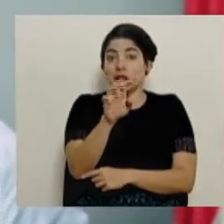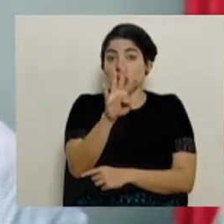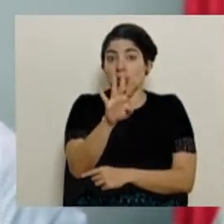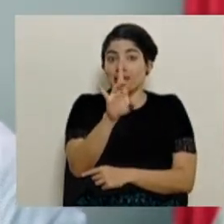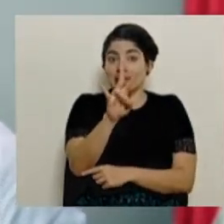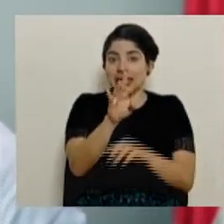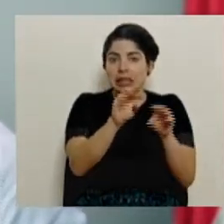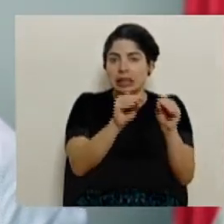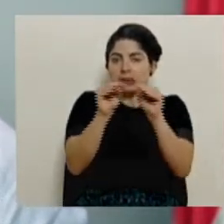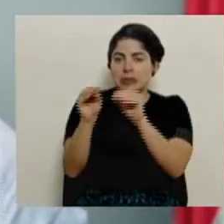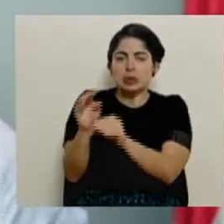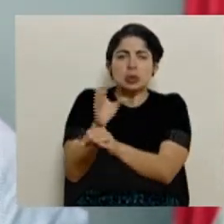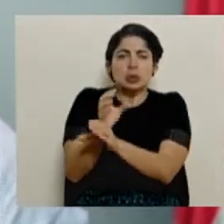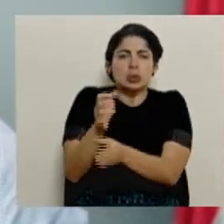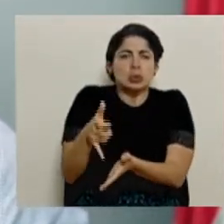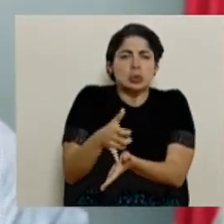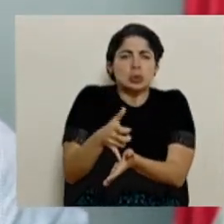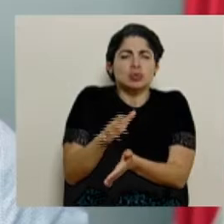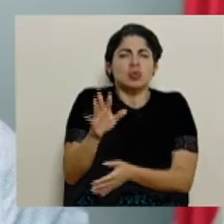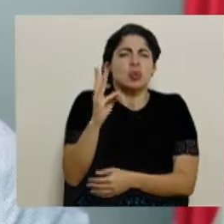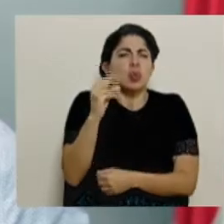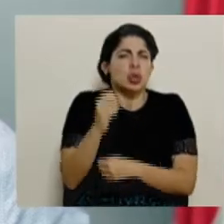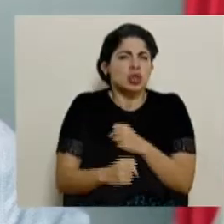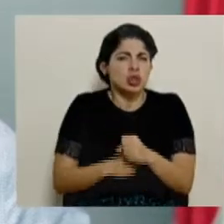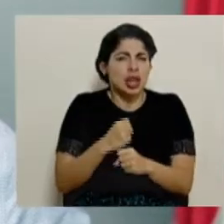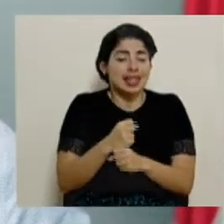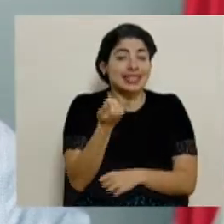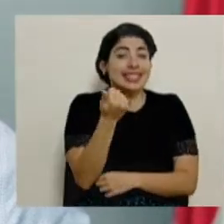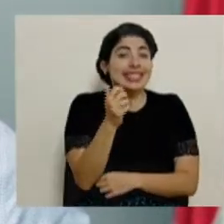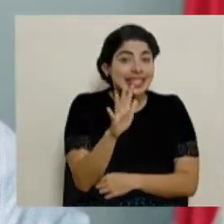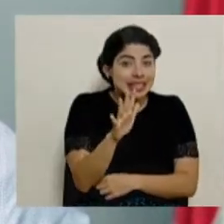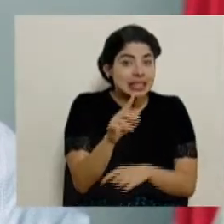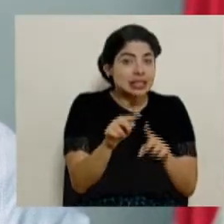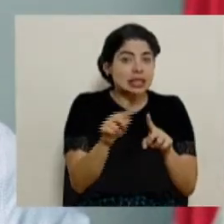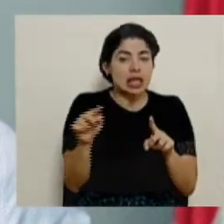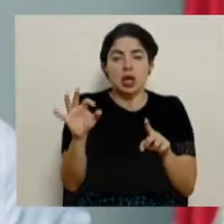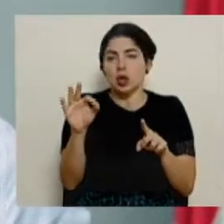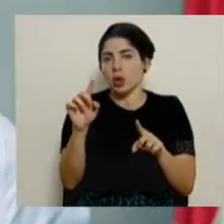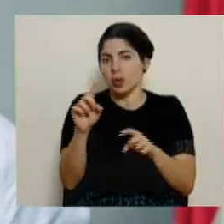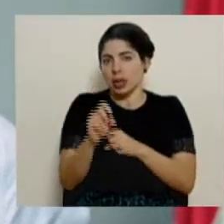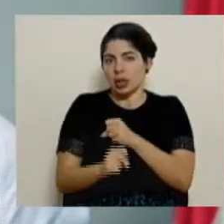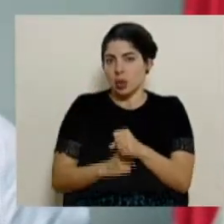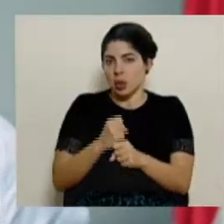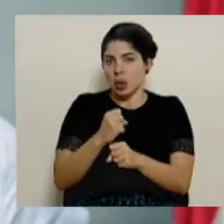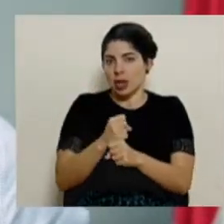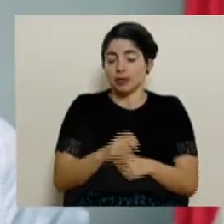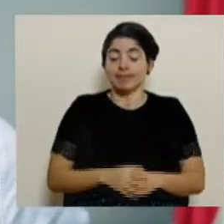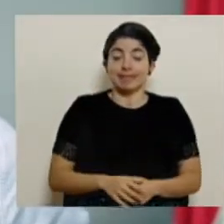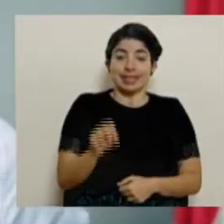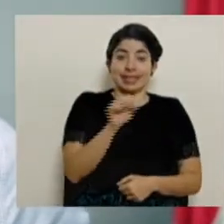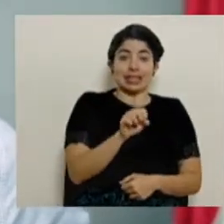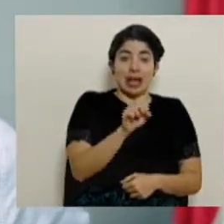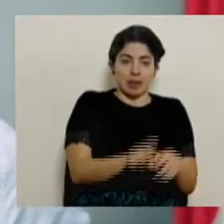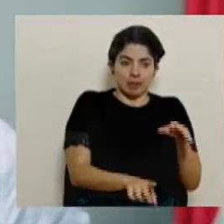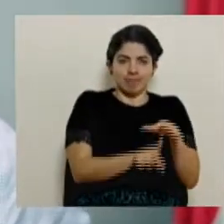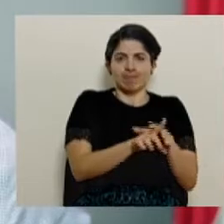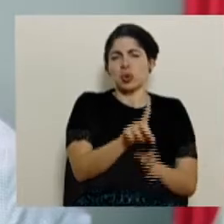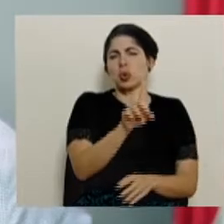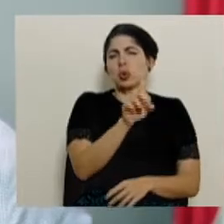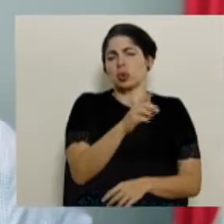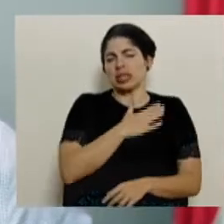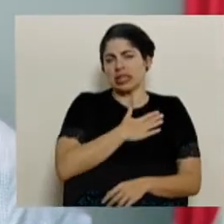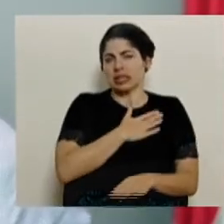en unidades de cuidados intensivos, con un rango de edad que va de 15 a 91 años. El sábado se reportó un